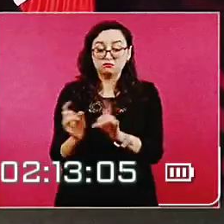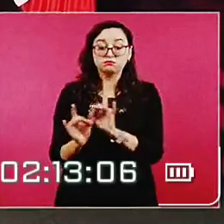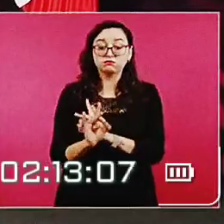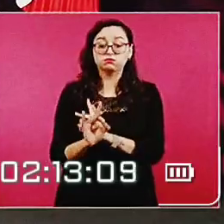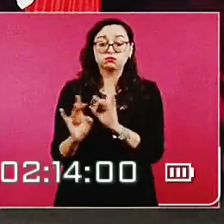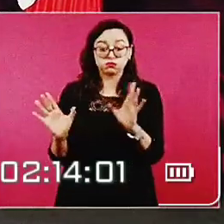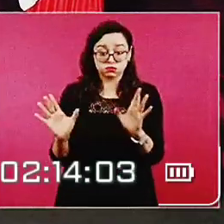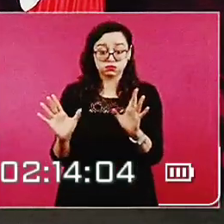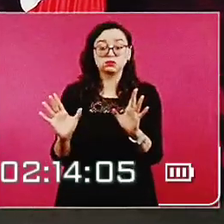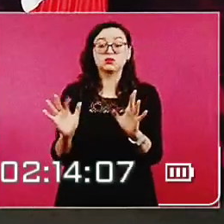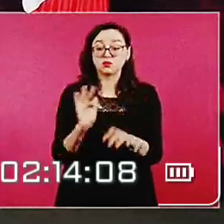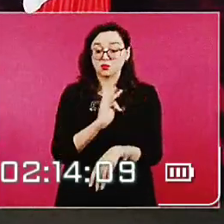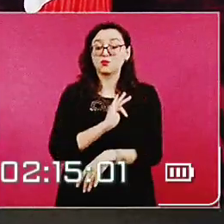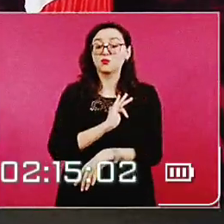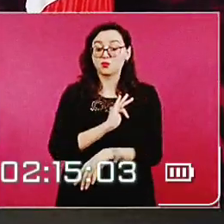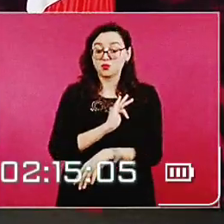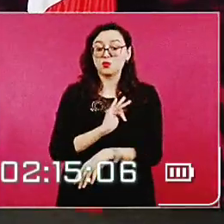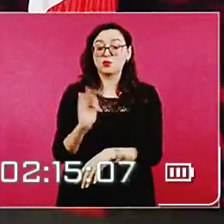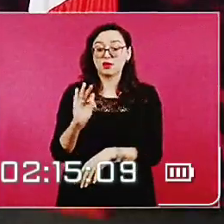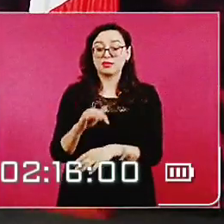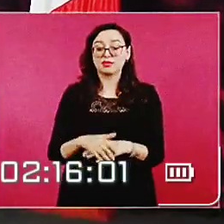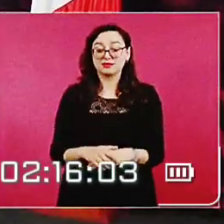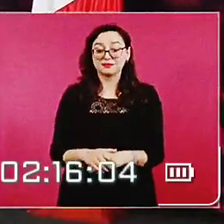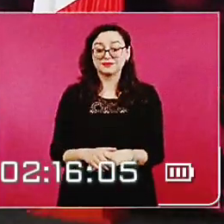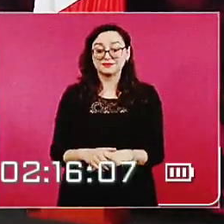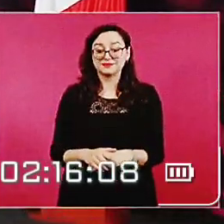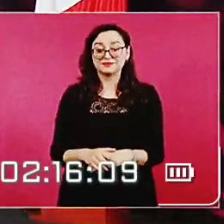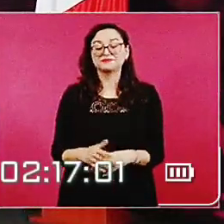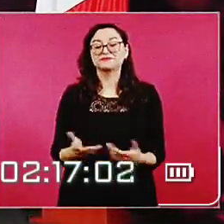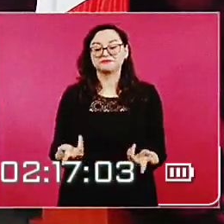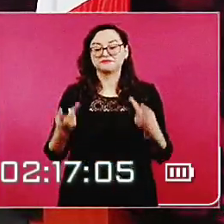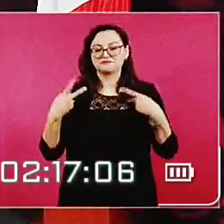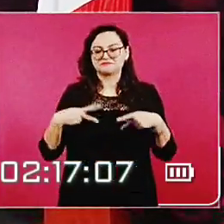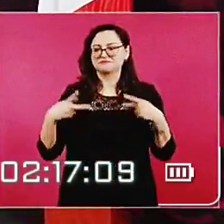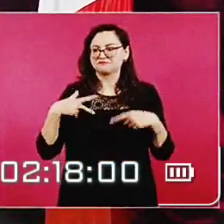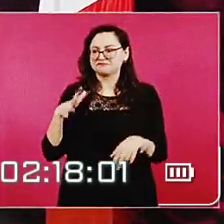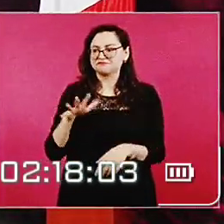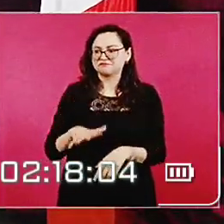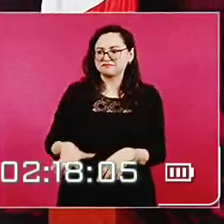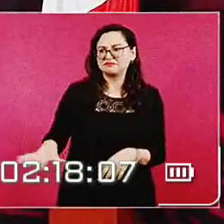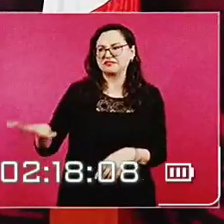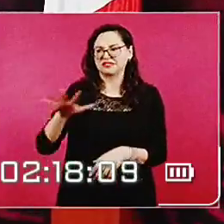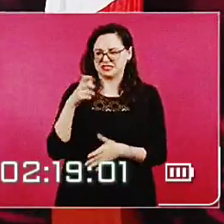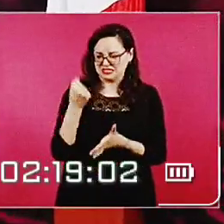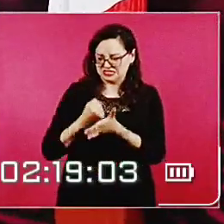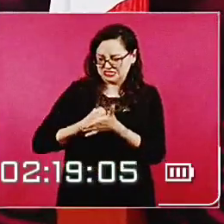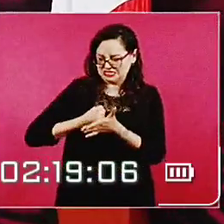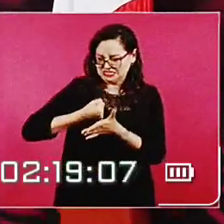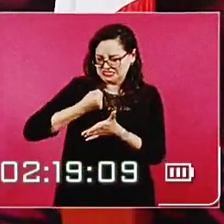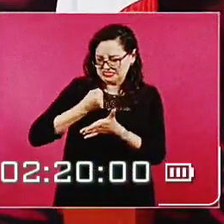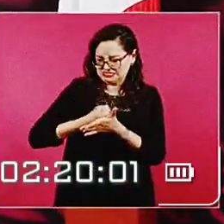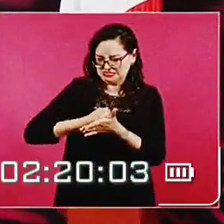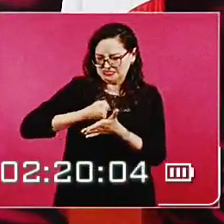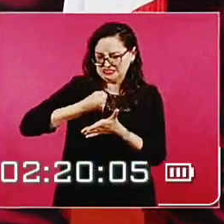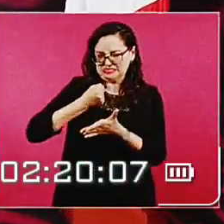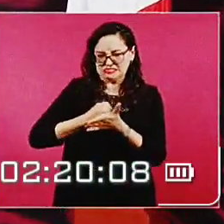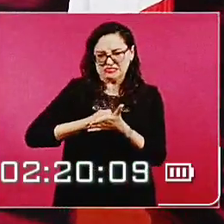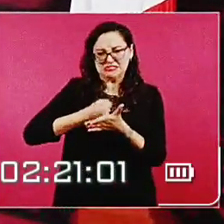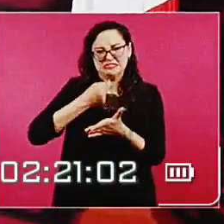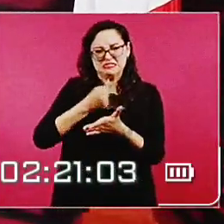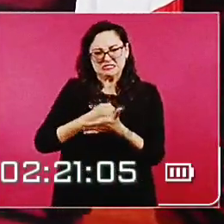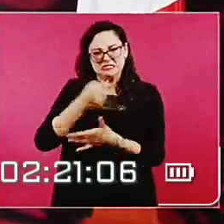Son frutos de un largo camino de resistencias, fatigas, en los